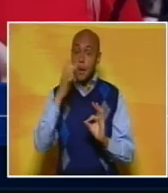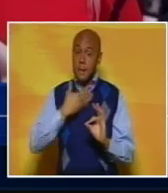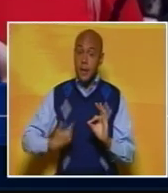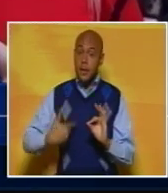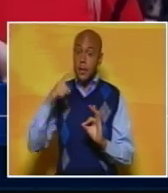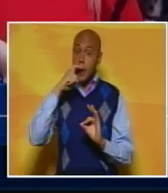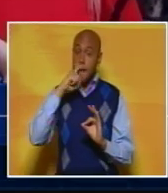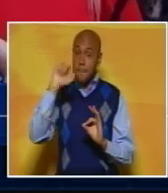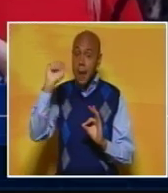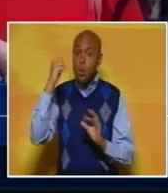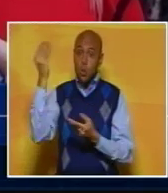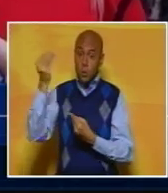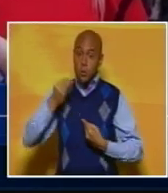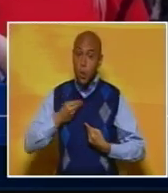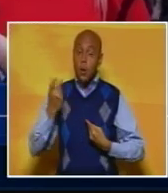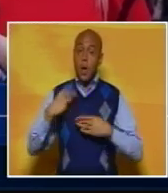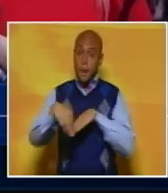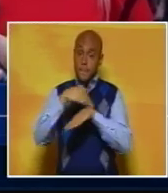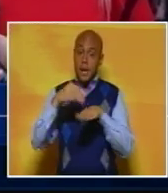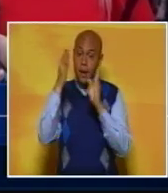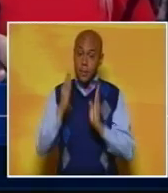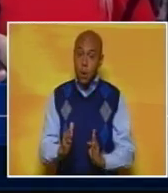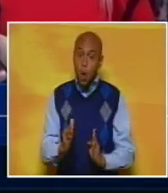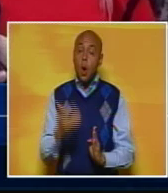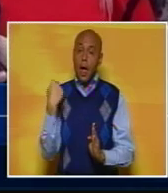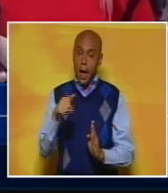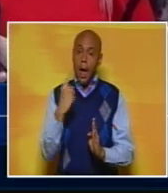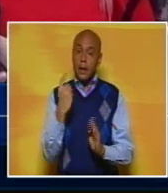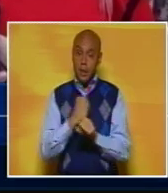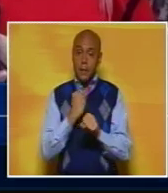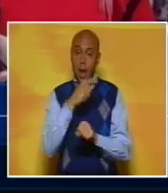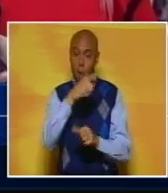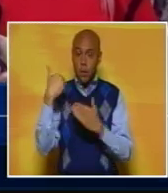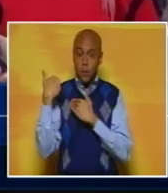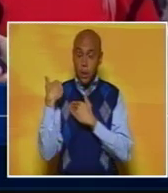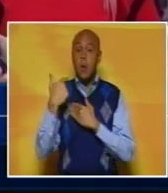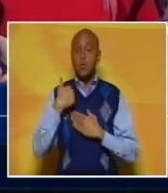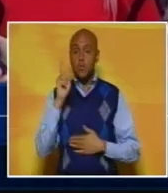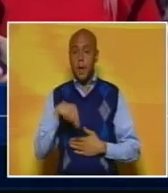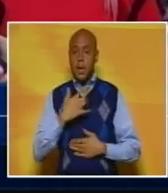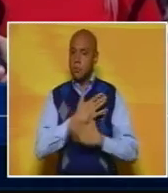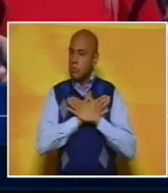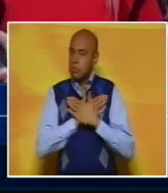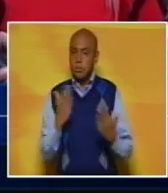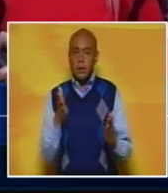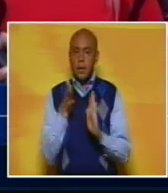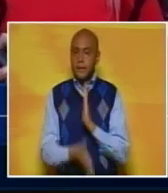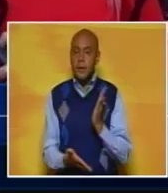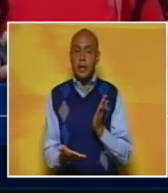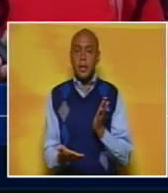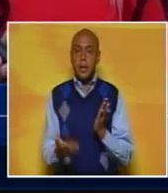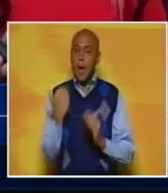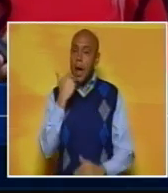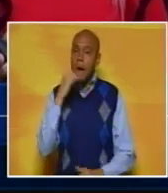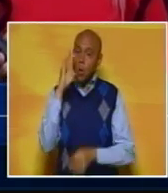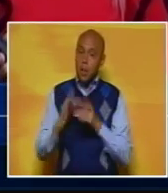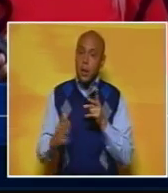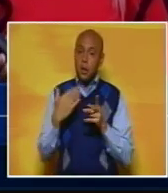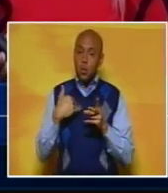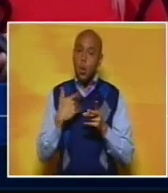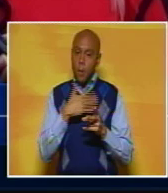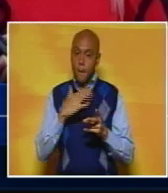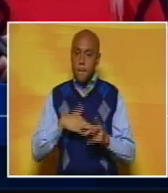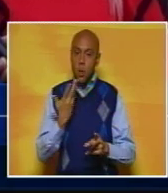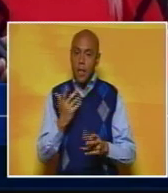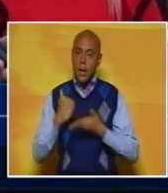Tenemos un ministro que se va a encargar o se encarga de eso. Nosotros, por supuesto, estamos prestos para cualquier situación en la que vamos a